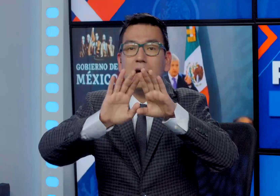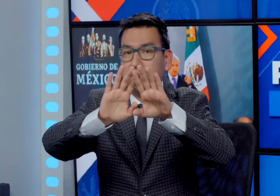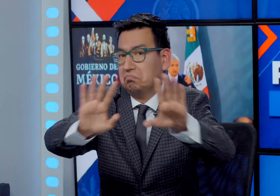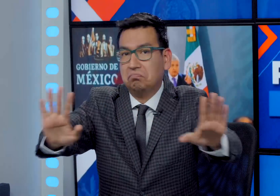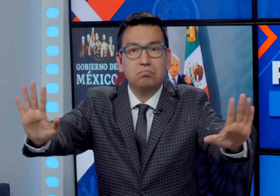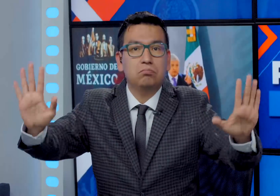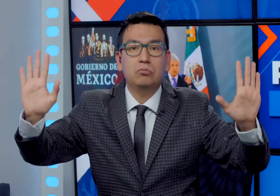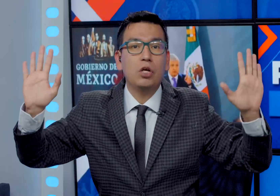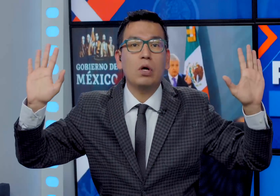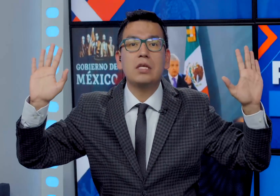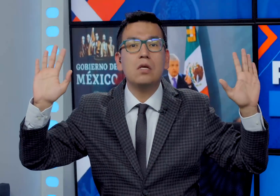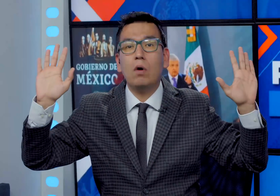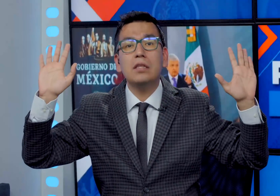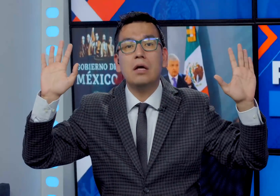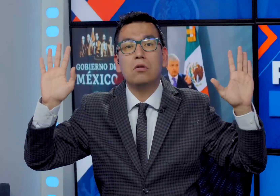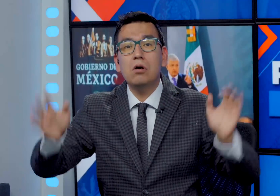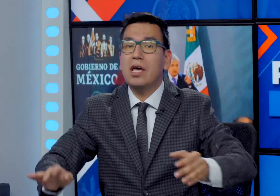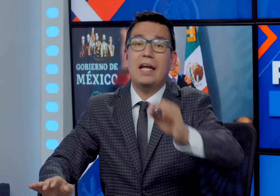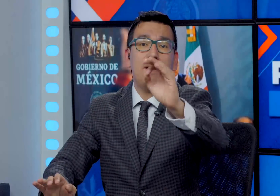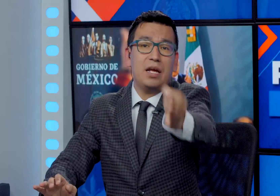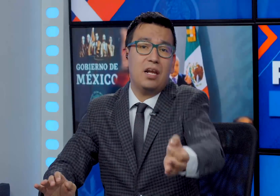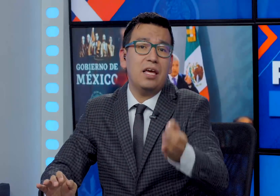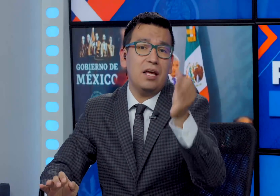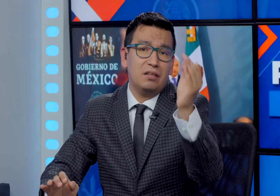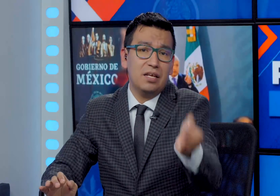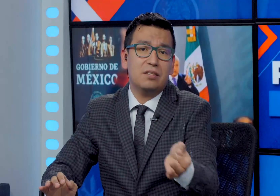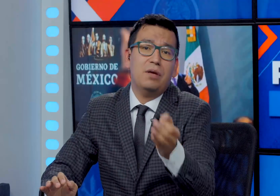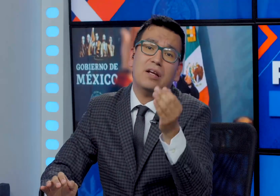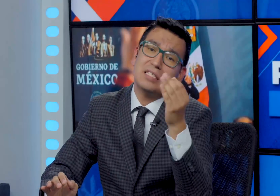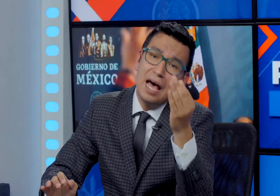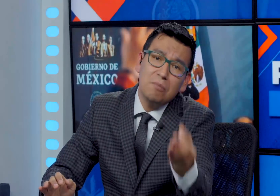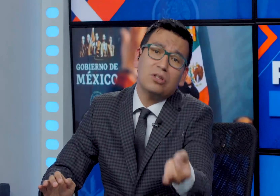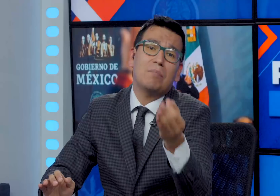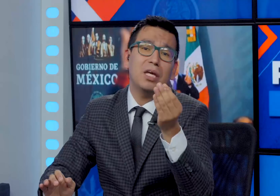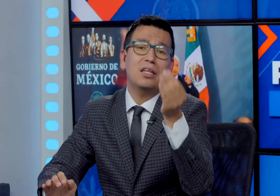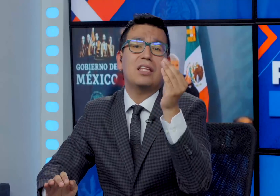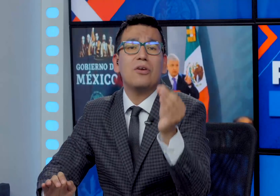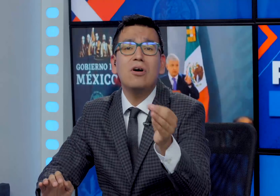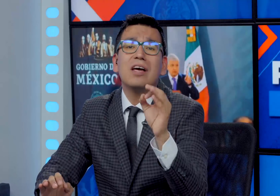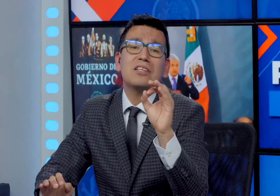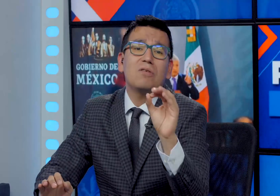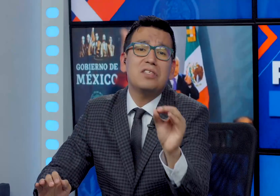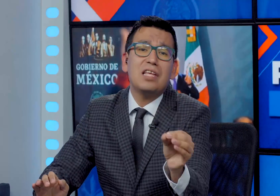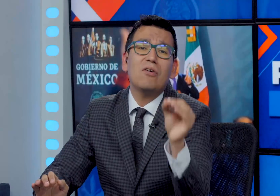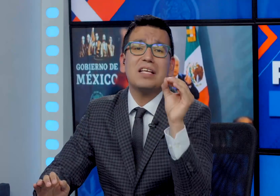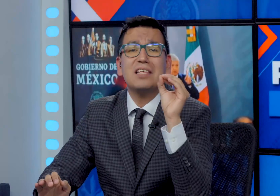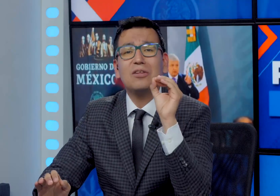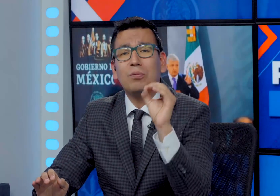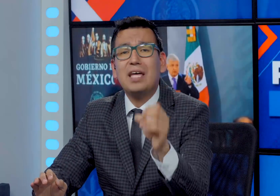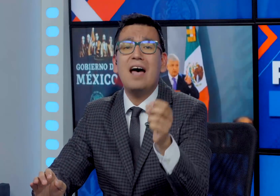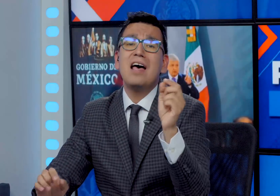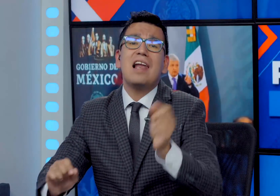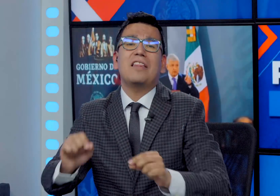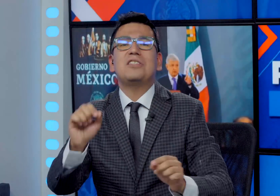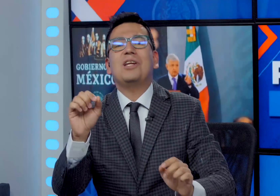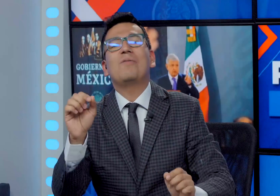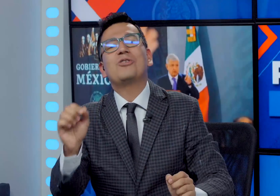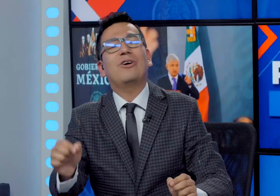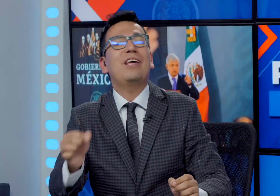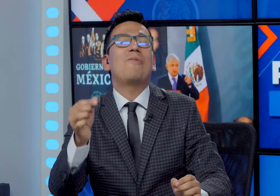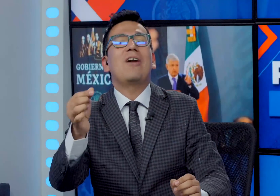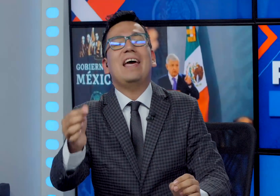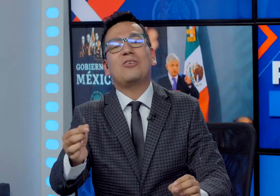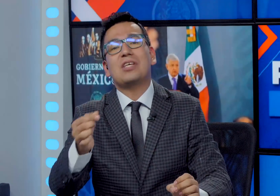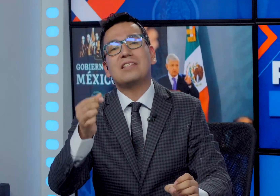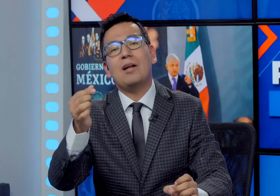está 50-50, ¿no? En la mañanera de este viernes, AMLO también detalló que solicitaron que se detuviera la